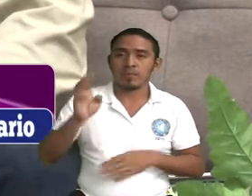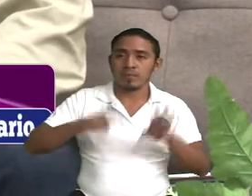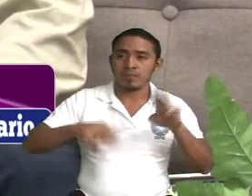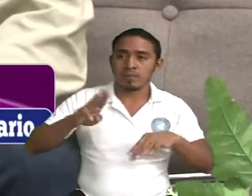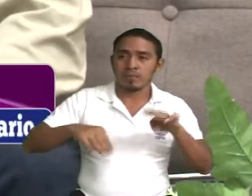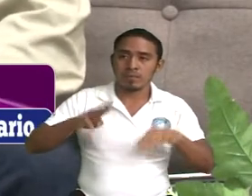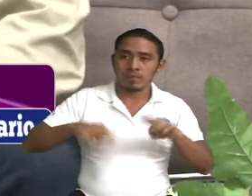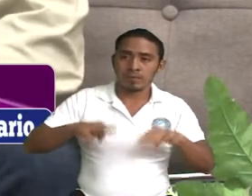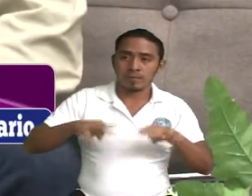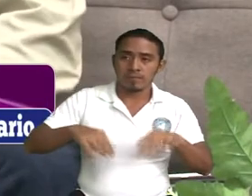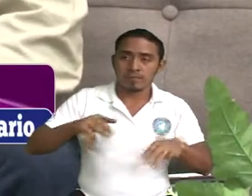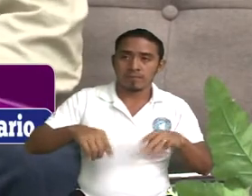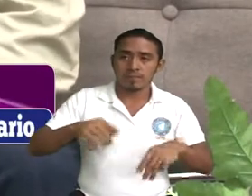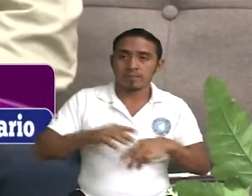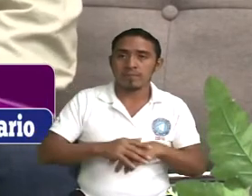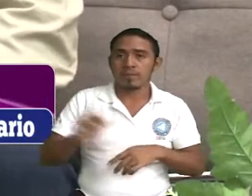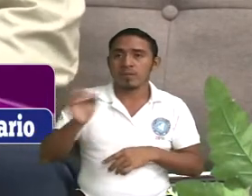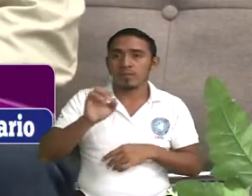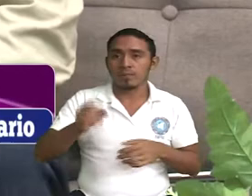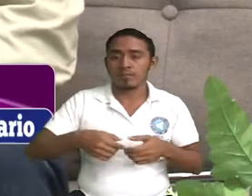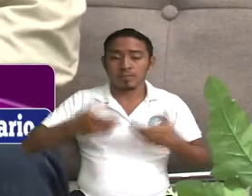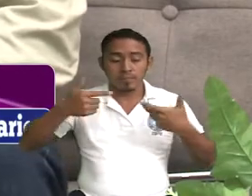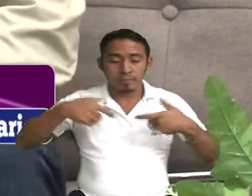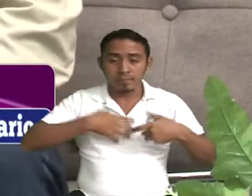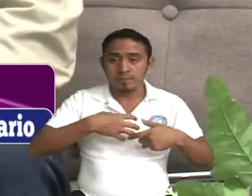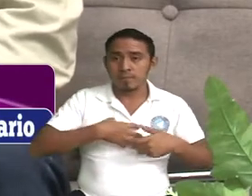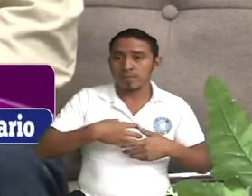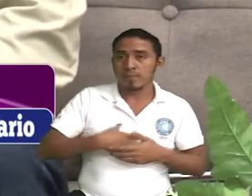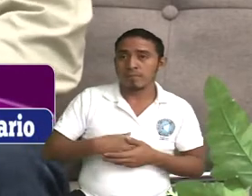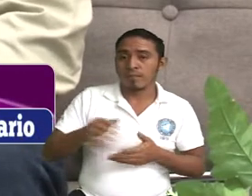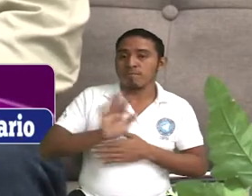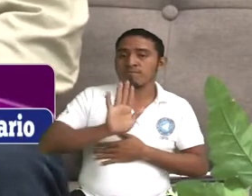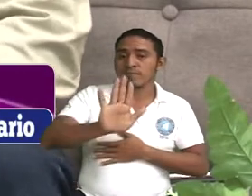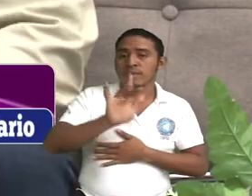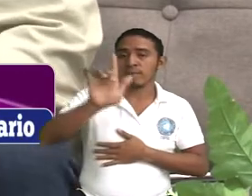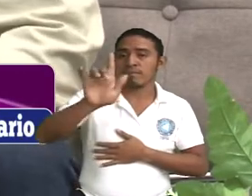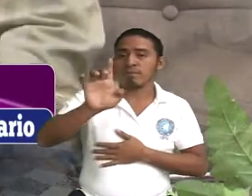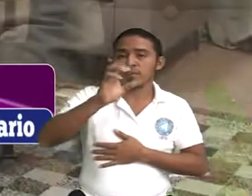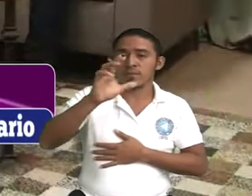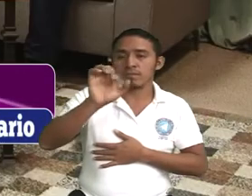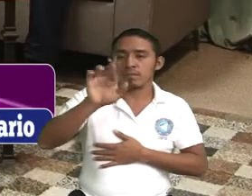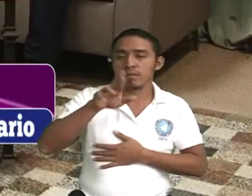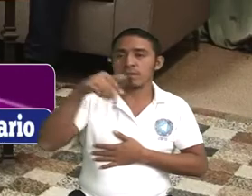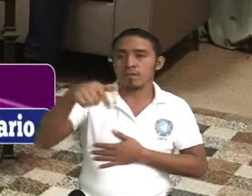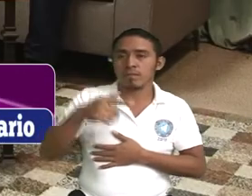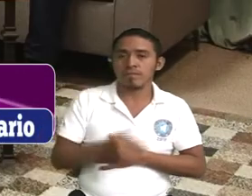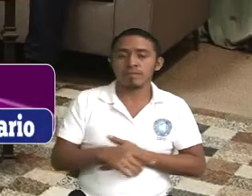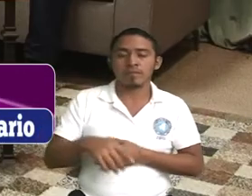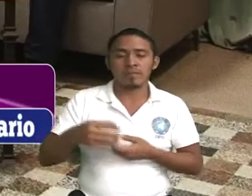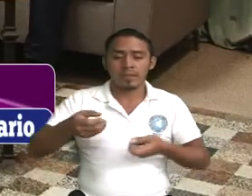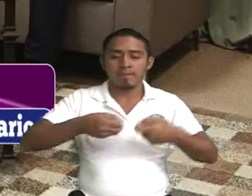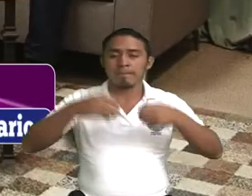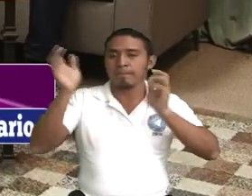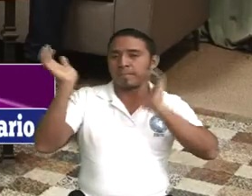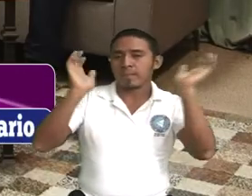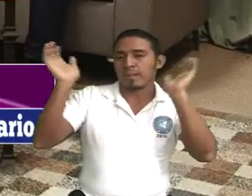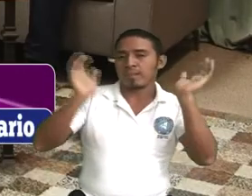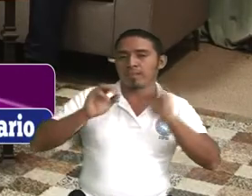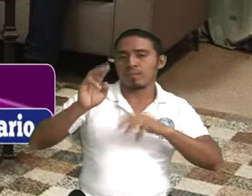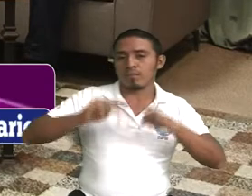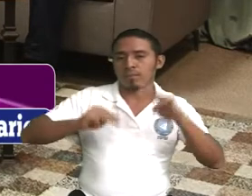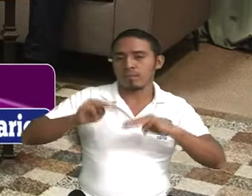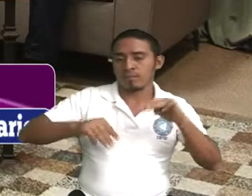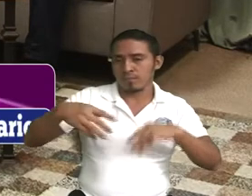Tiangue Monimbó es aquí sobre la avenida Bolívar, frente a Telcor. Ahí está el Tiangue Monimbó. Y